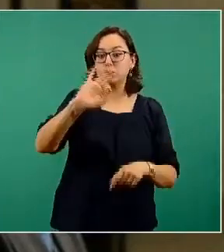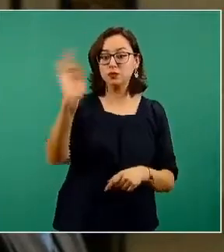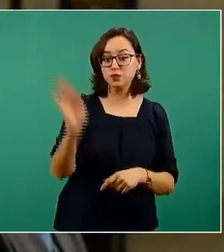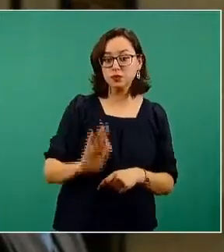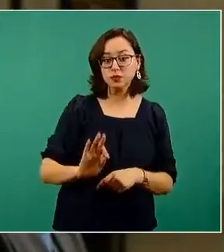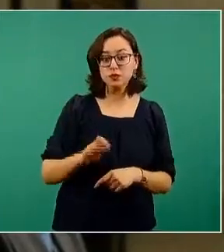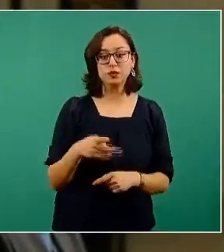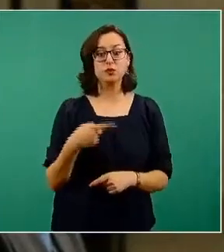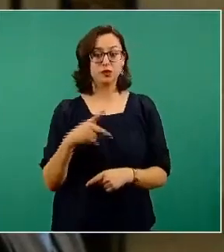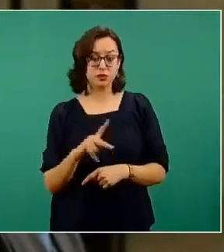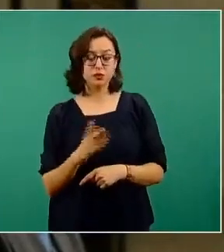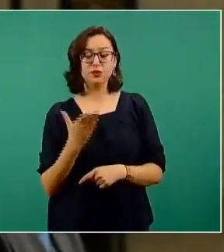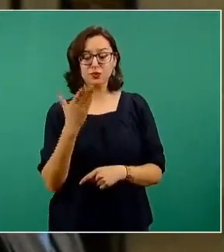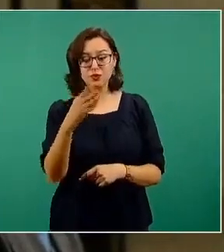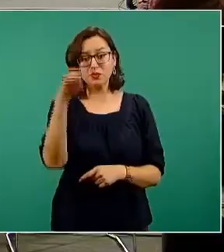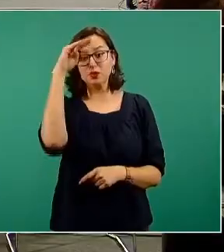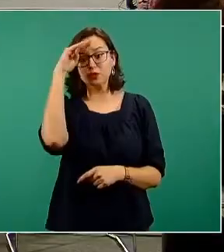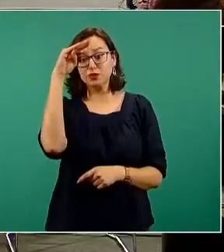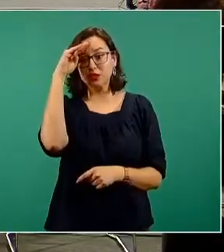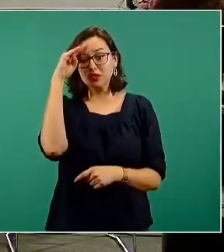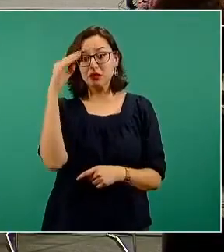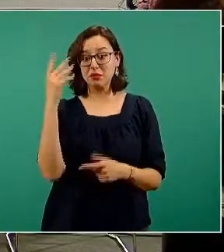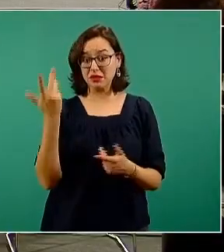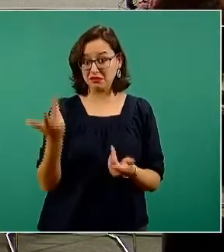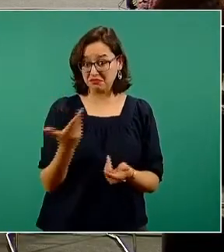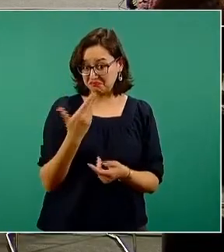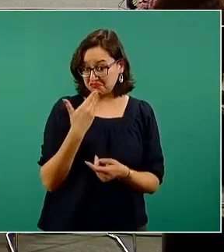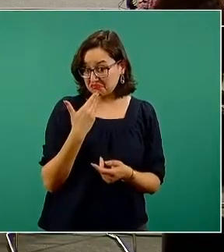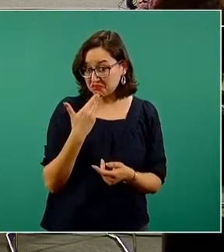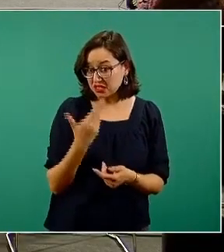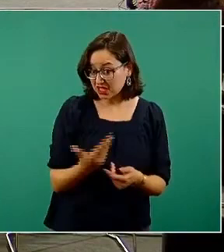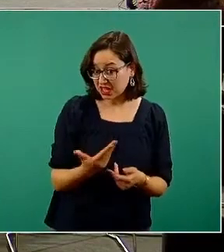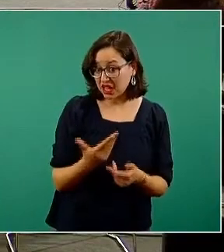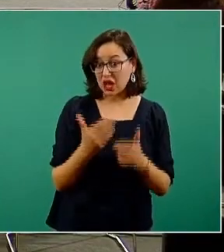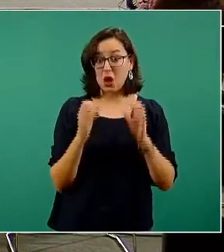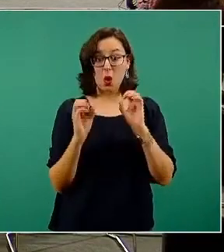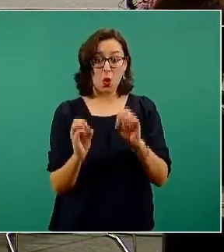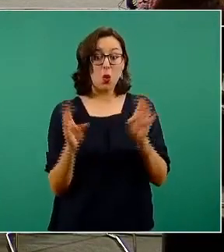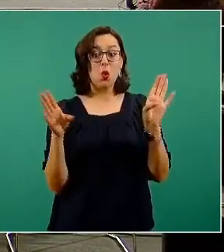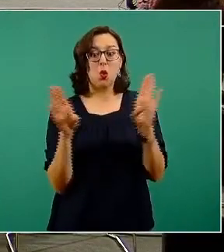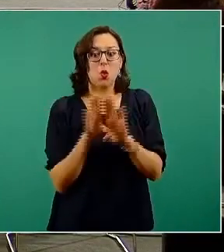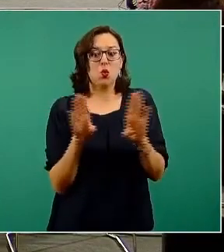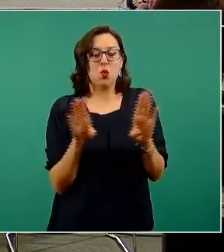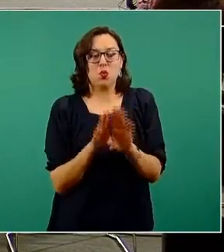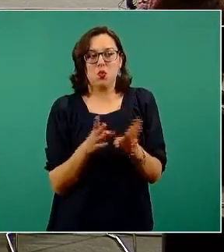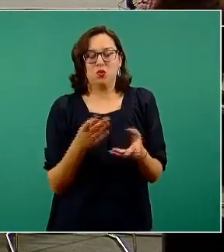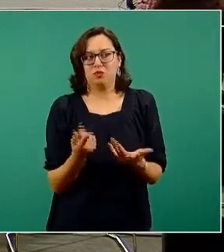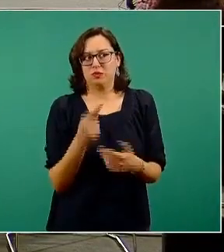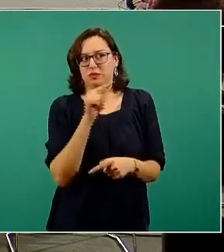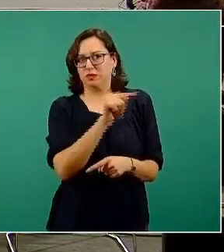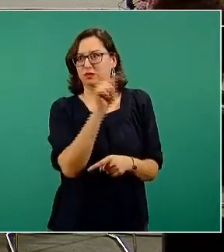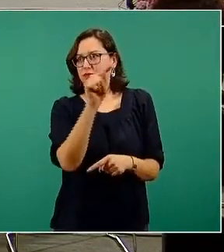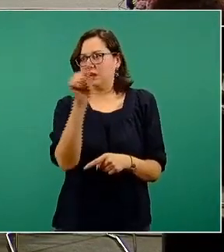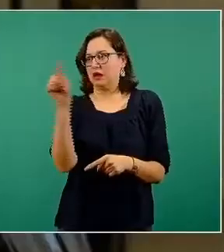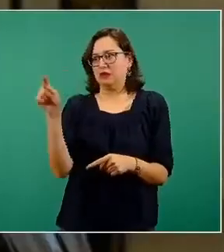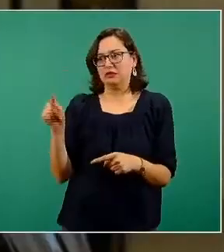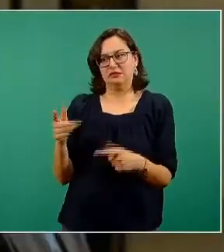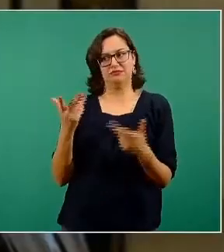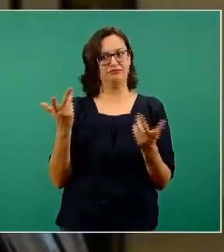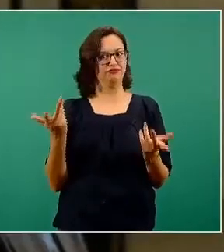cree que sea o qué elementos debería de tenerse precisamente en estos lugares para